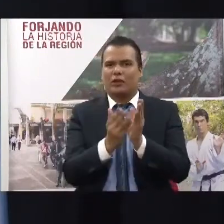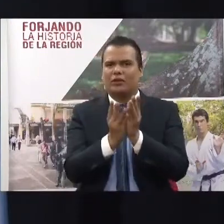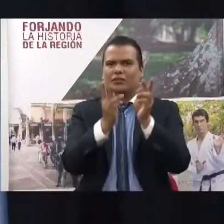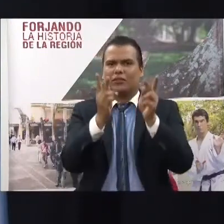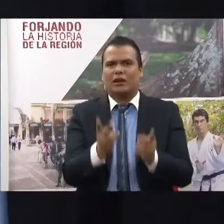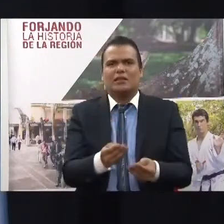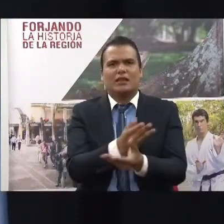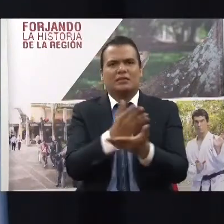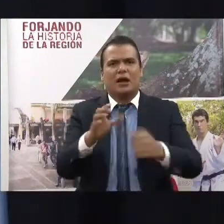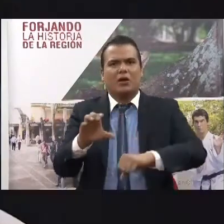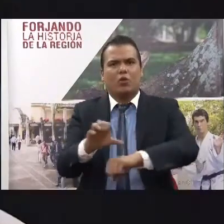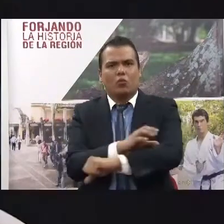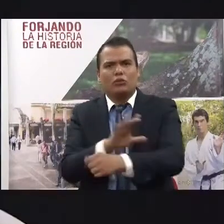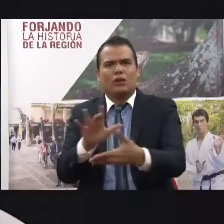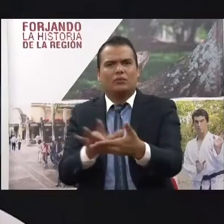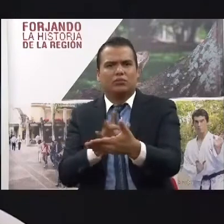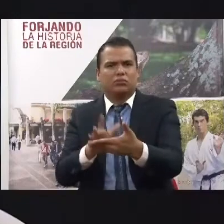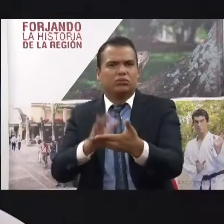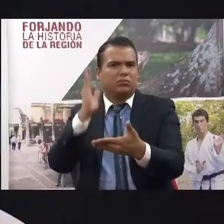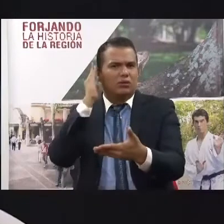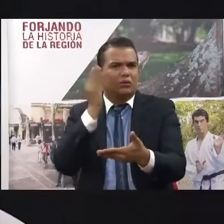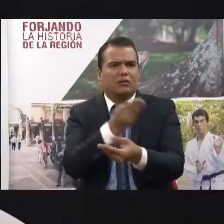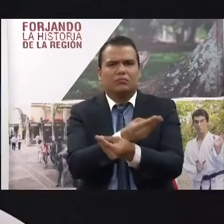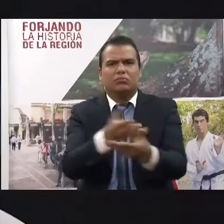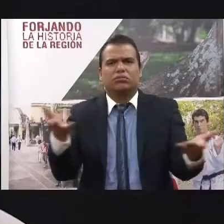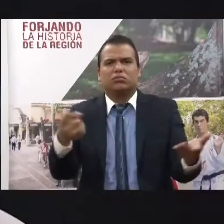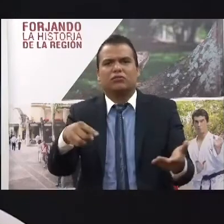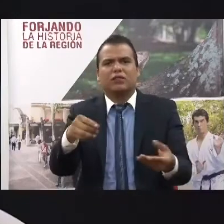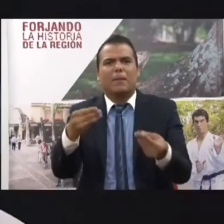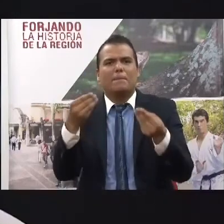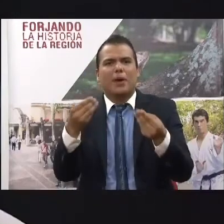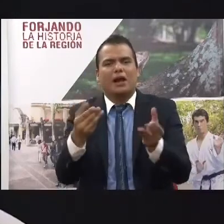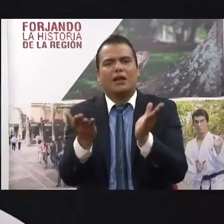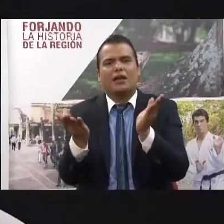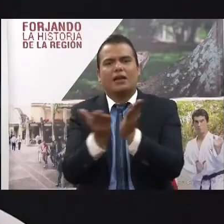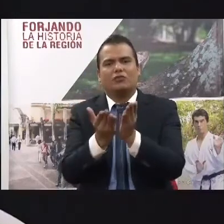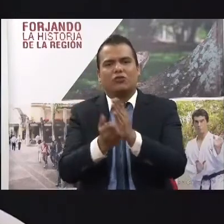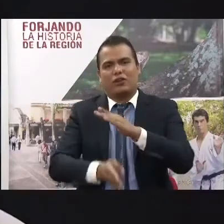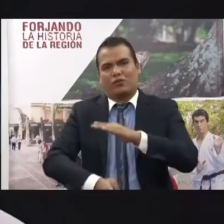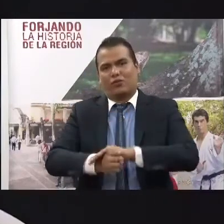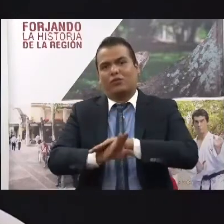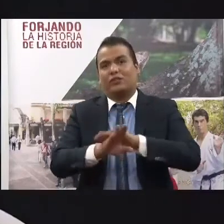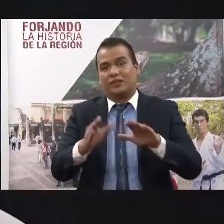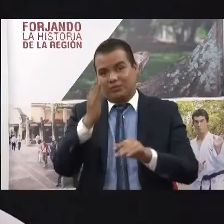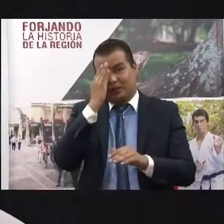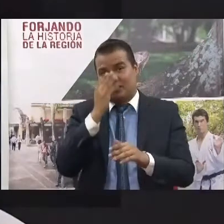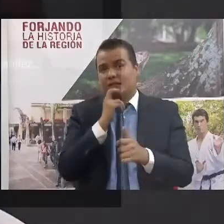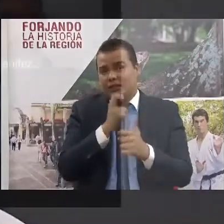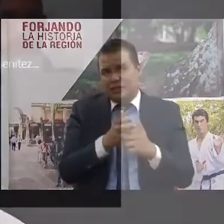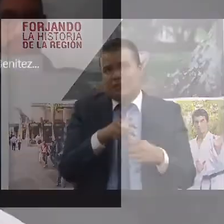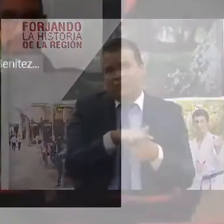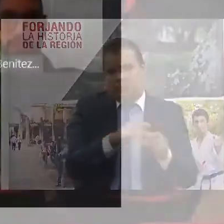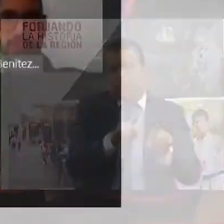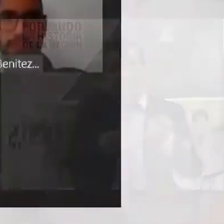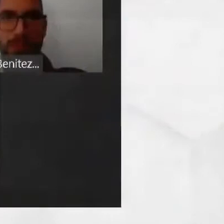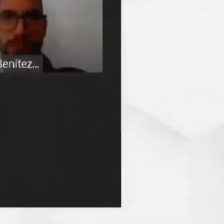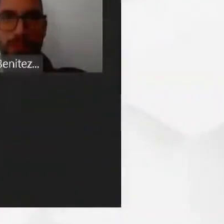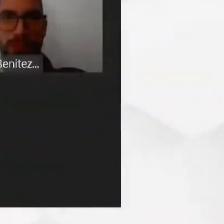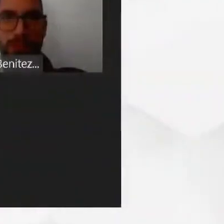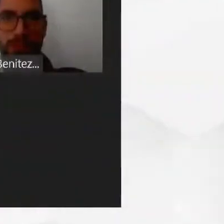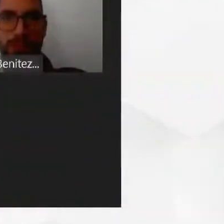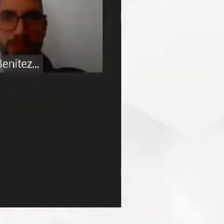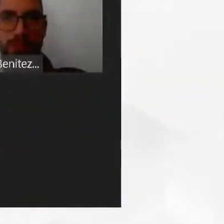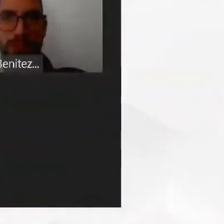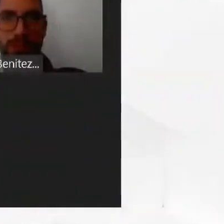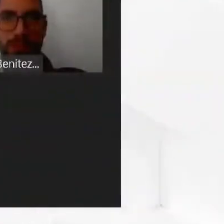computadores, tablets y celulares para que pudieran tener acceso, porque sabemos lo que son las condiciones de nuestro